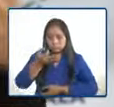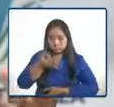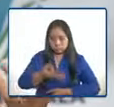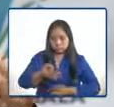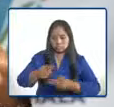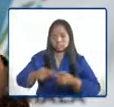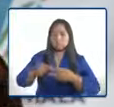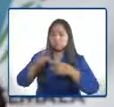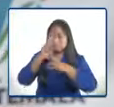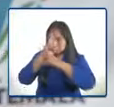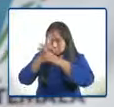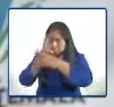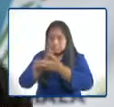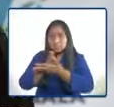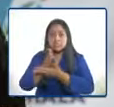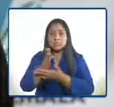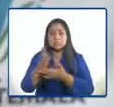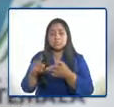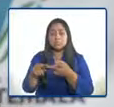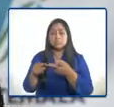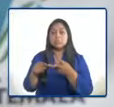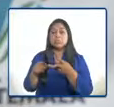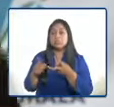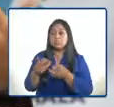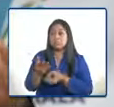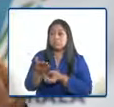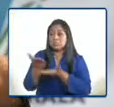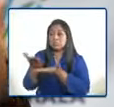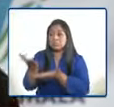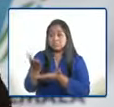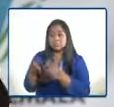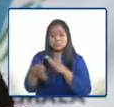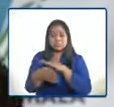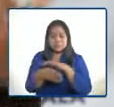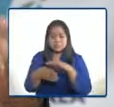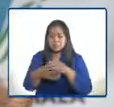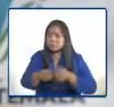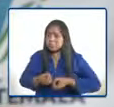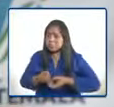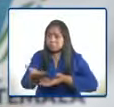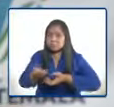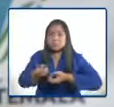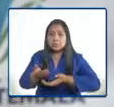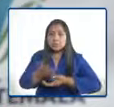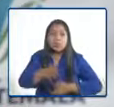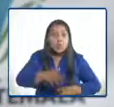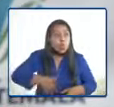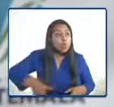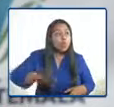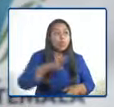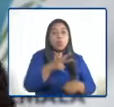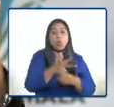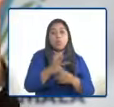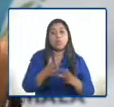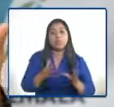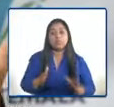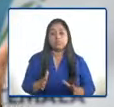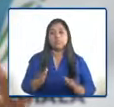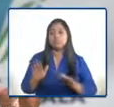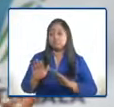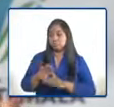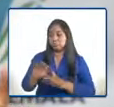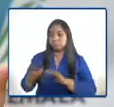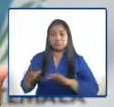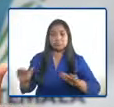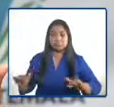sus derechos, que si les damos y cubrimos sus necesidades básicas, todos como guatemaltecos, los niños van a estar